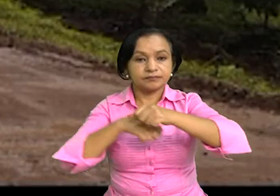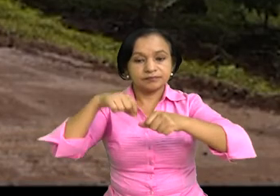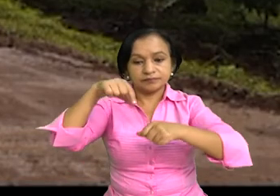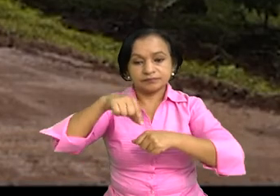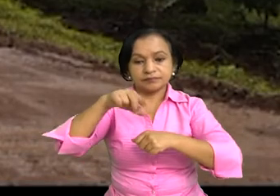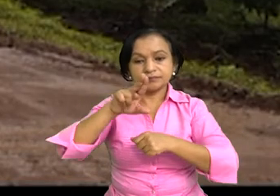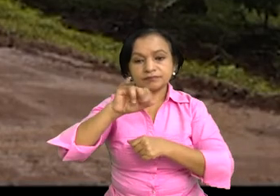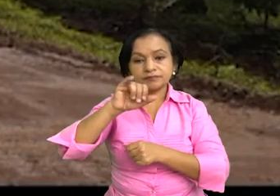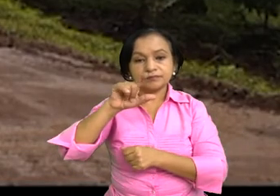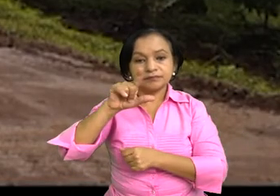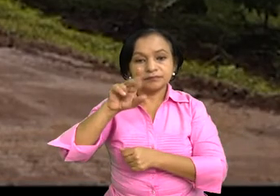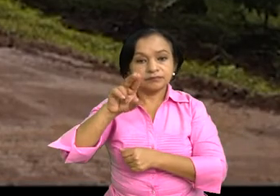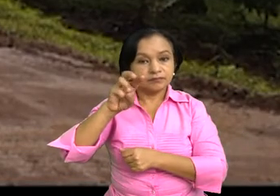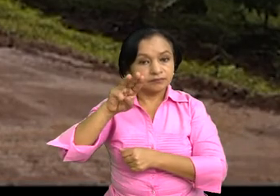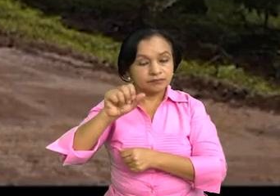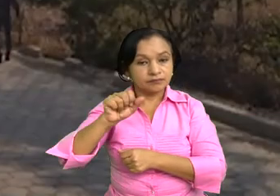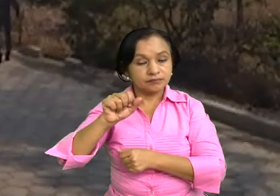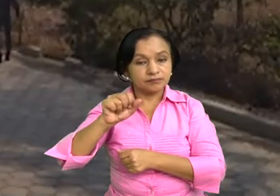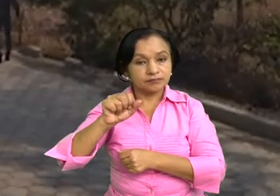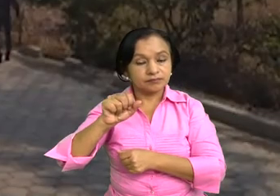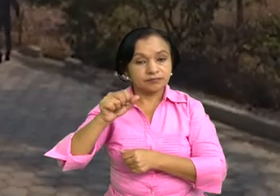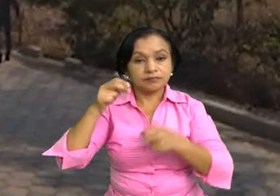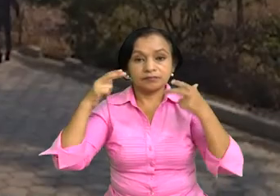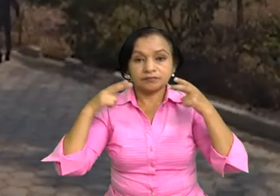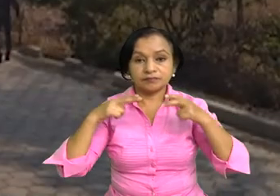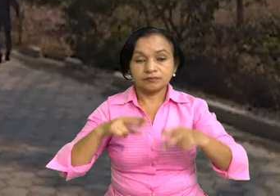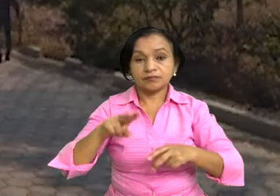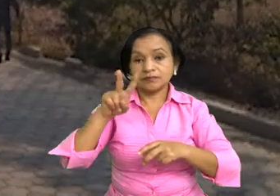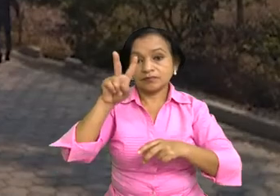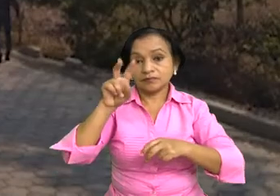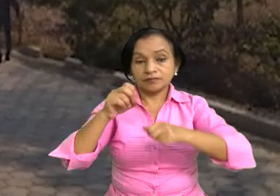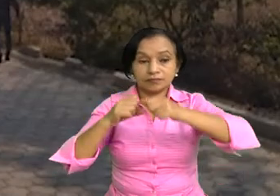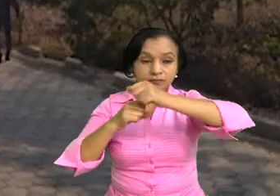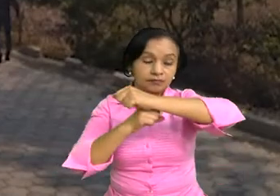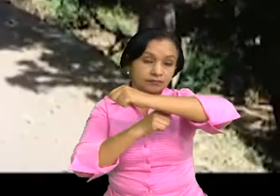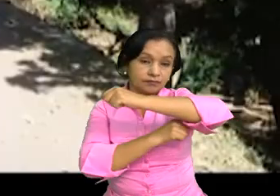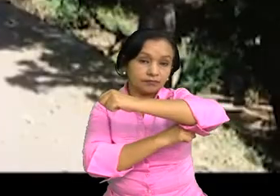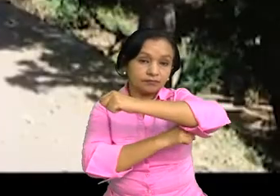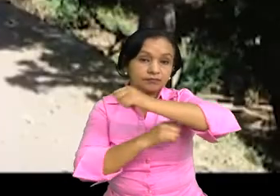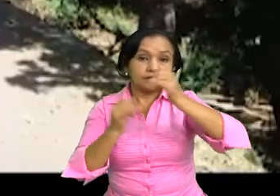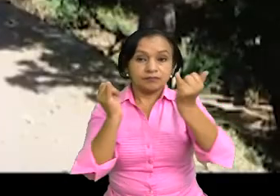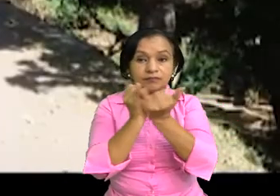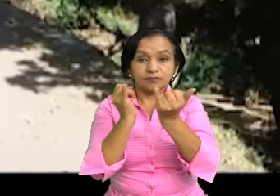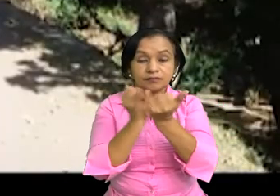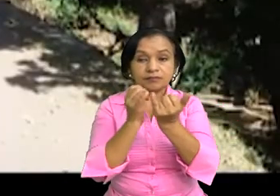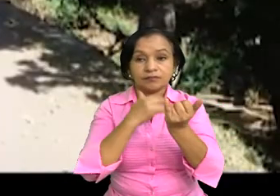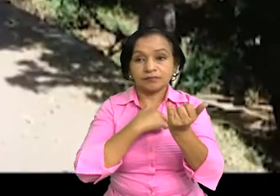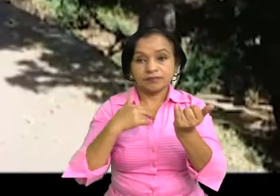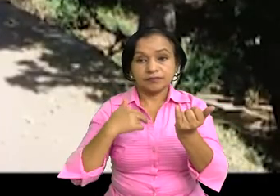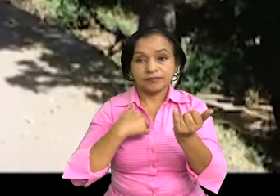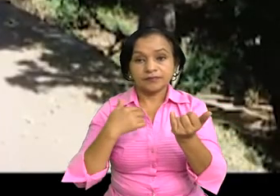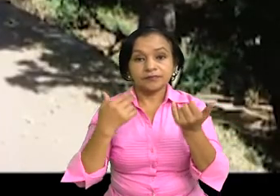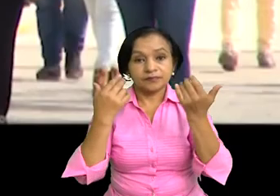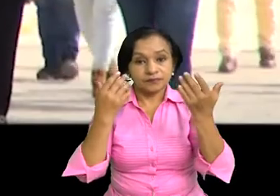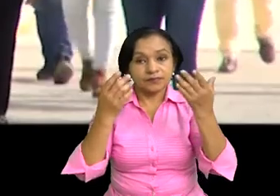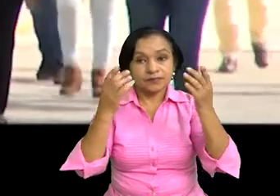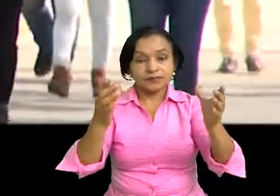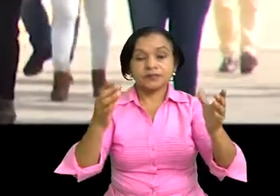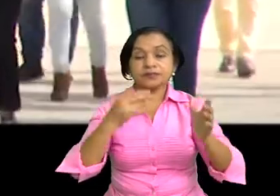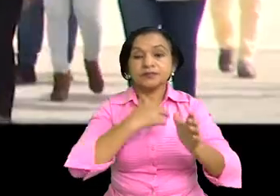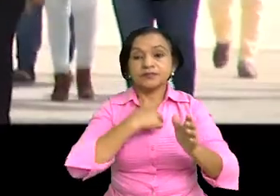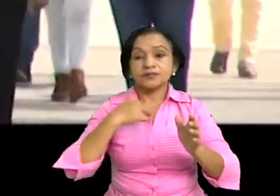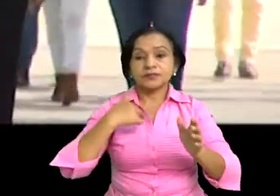¿verdad? En la Libertad Chontales, de 20 metros de longitud, que también era una de las cosas que